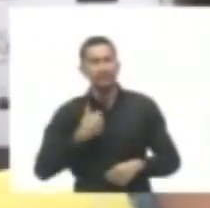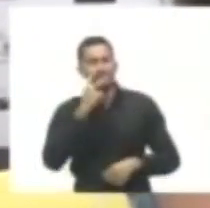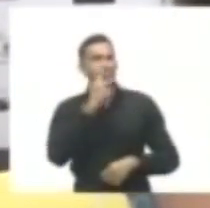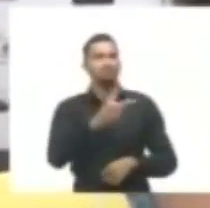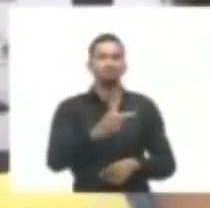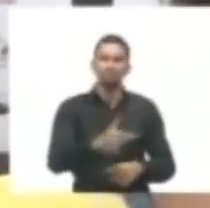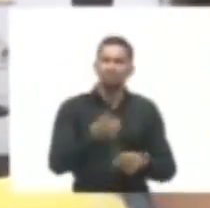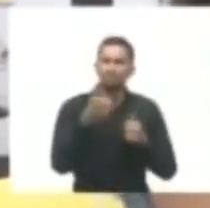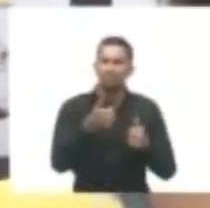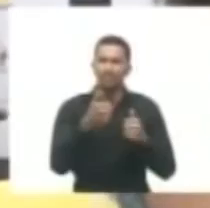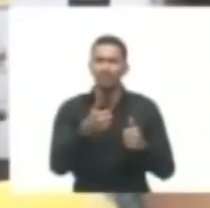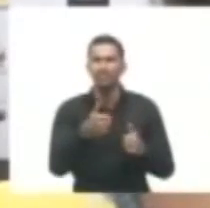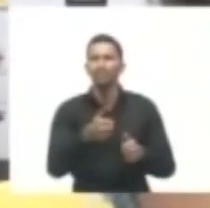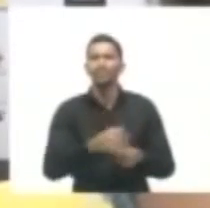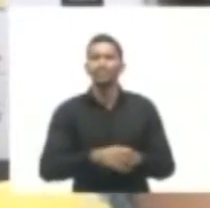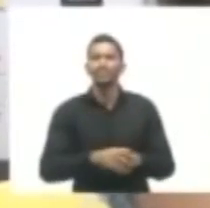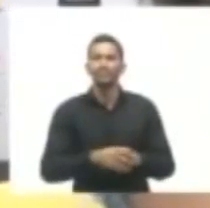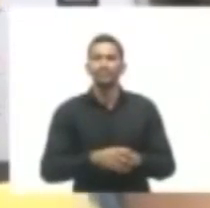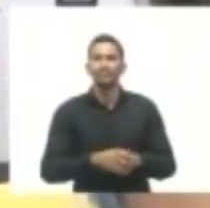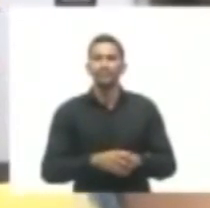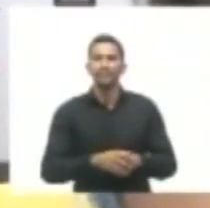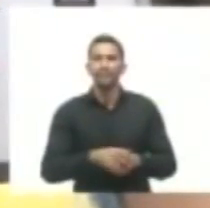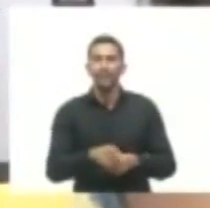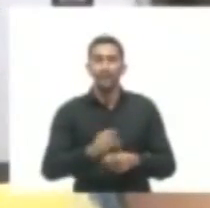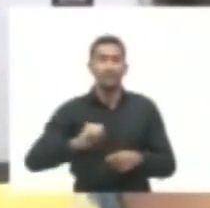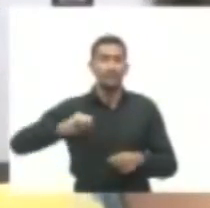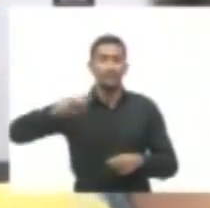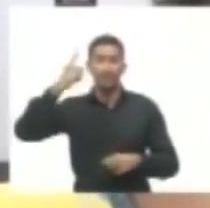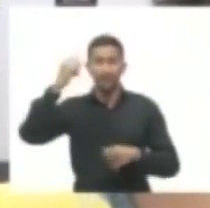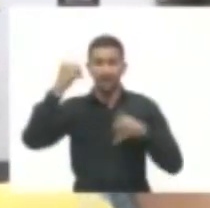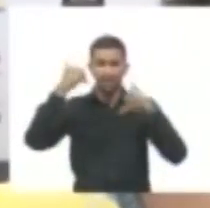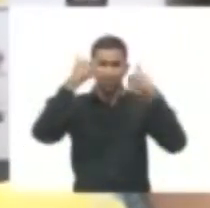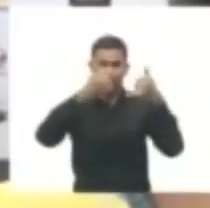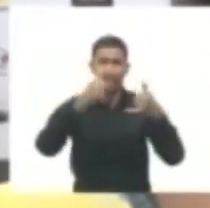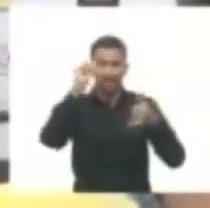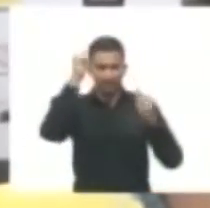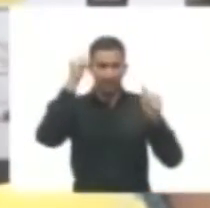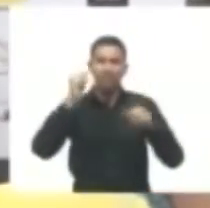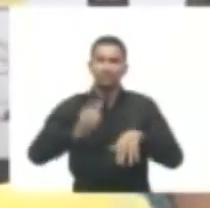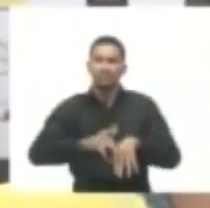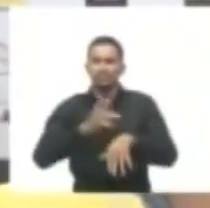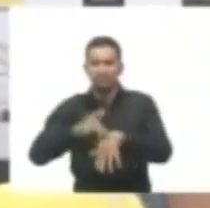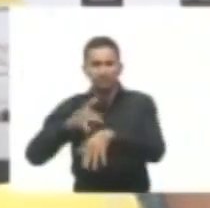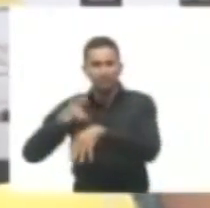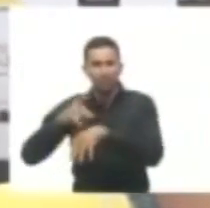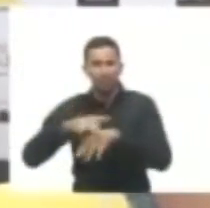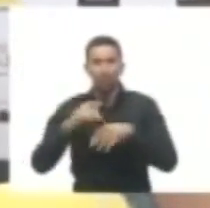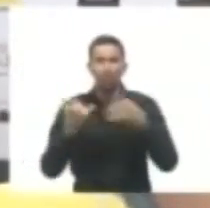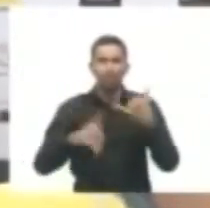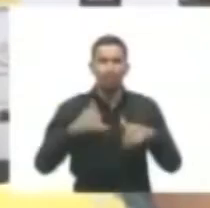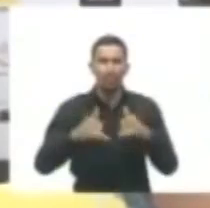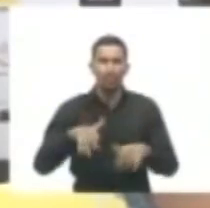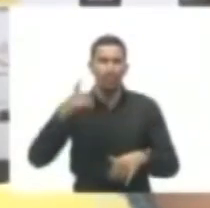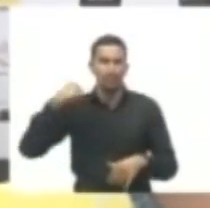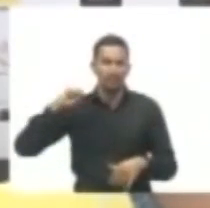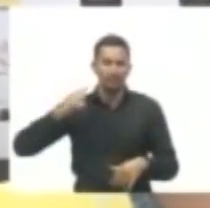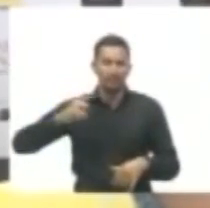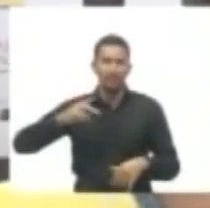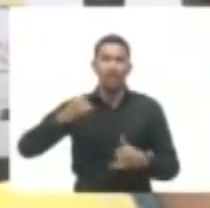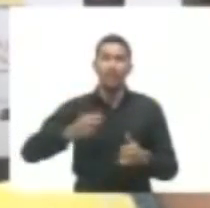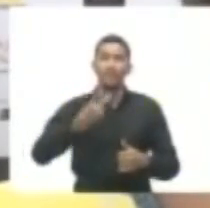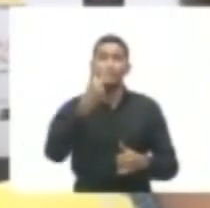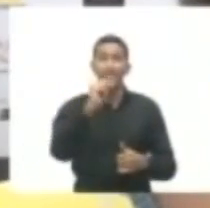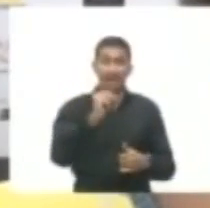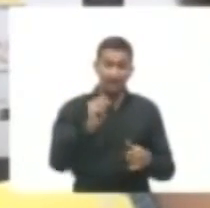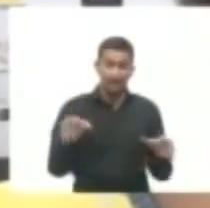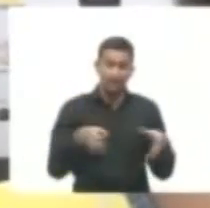que con la primera Copa Carnaval se incentivaron muchos jugadores de VIP. Antes habían 20, ahora reunimos